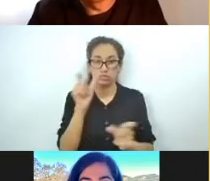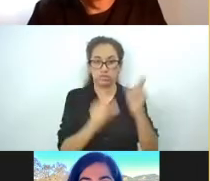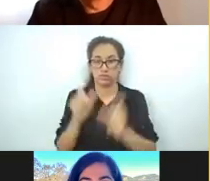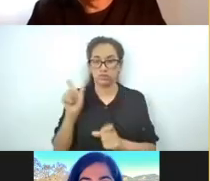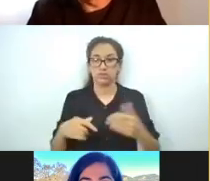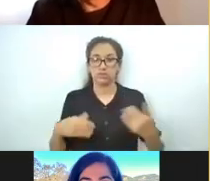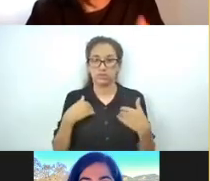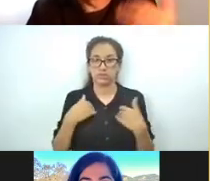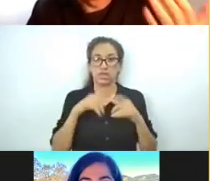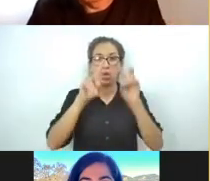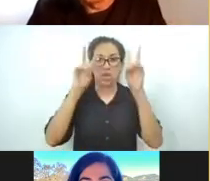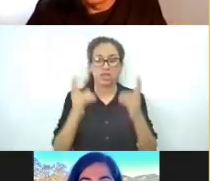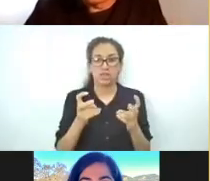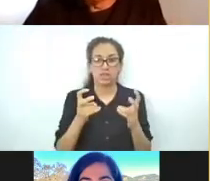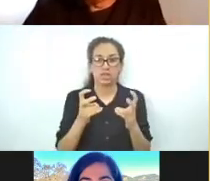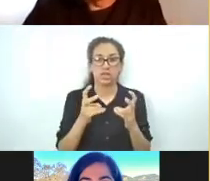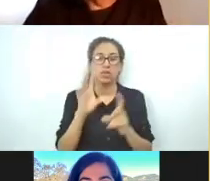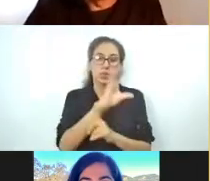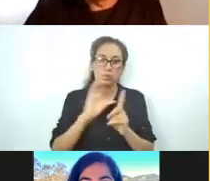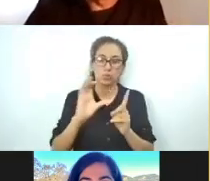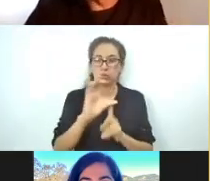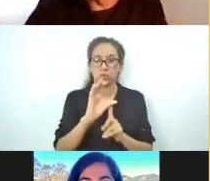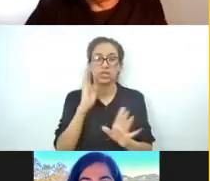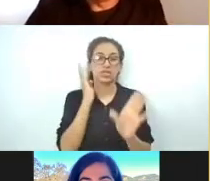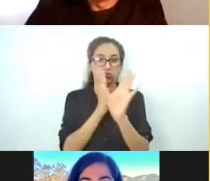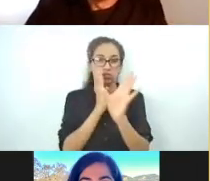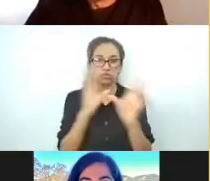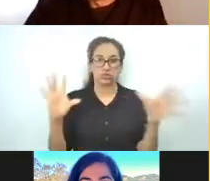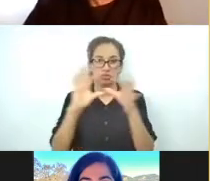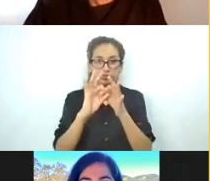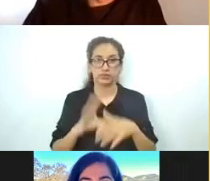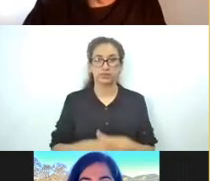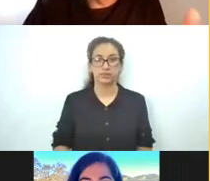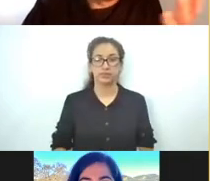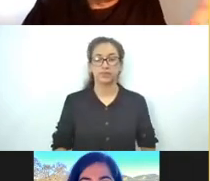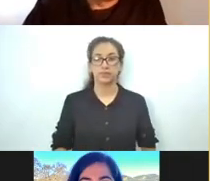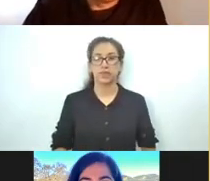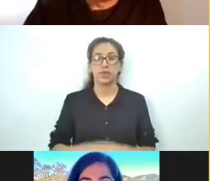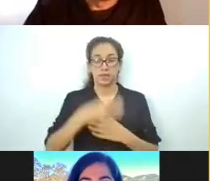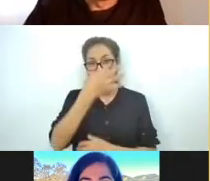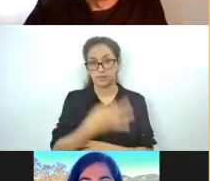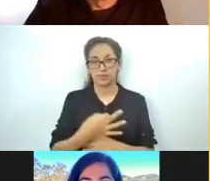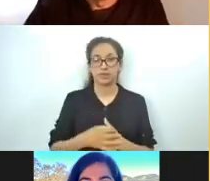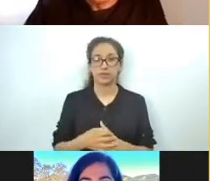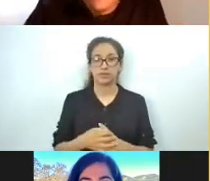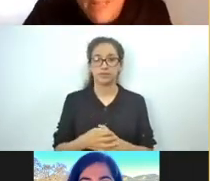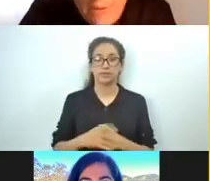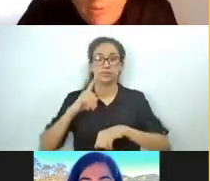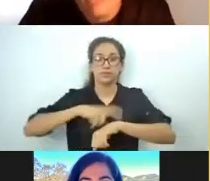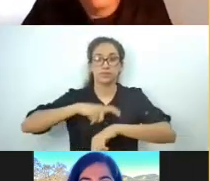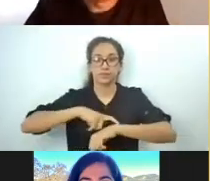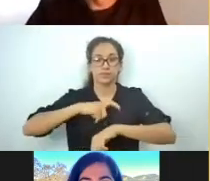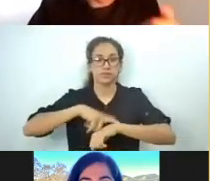tienen que ver con un tema básicamente cultural y psicológico asociado. Lo cierto es que el tiempo es